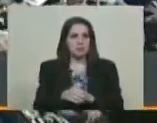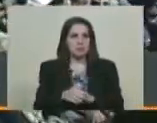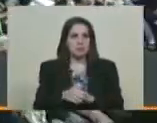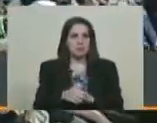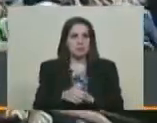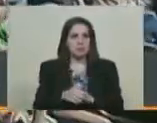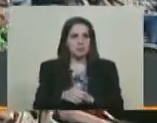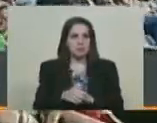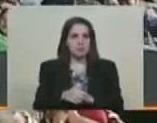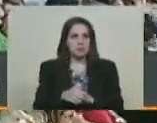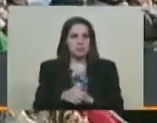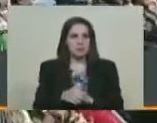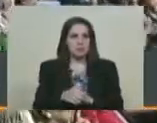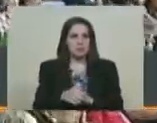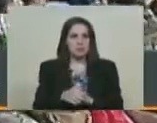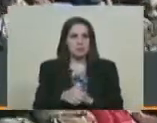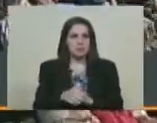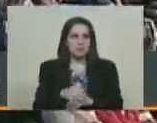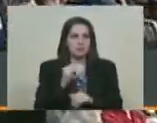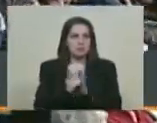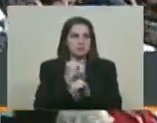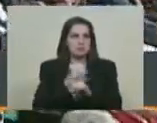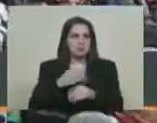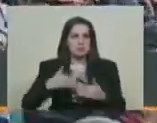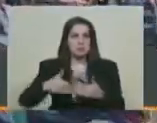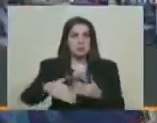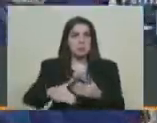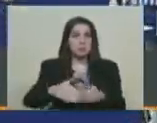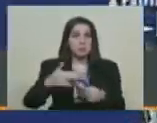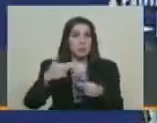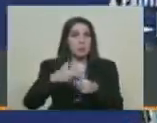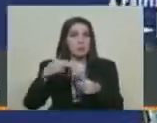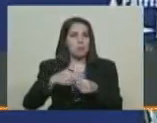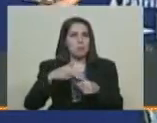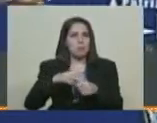Y ya se verá en las semanas y meses por venir cómo el petro